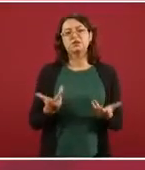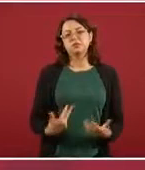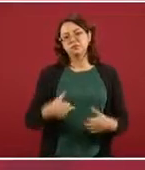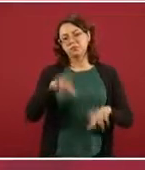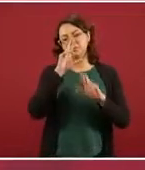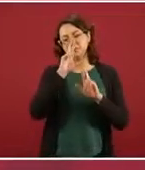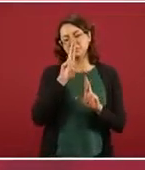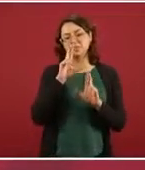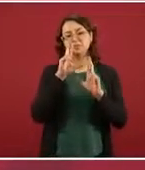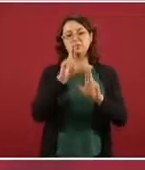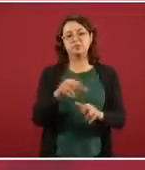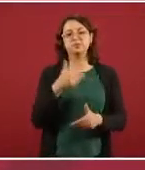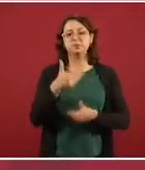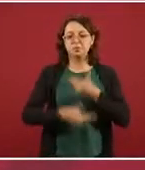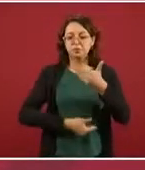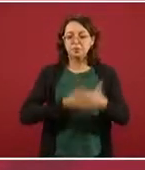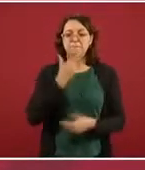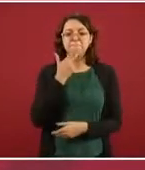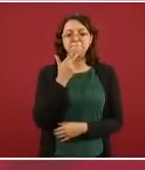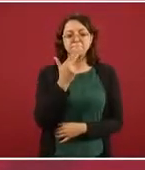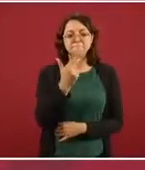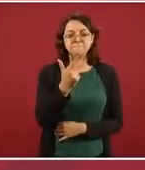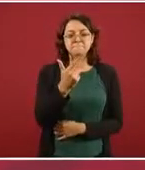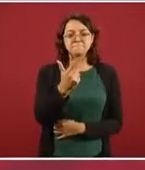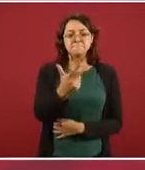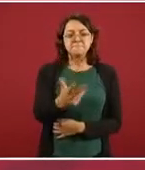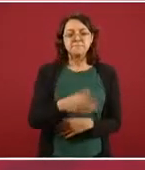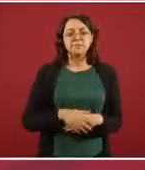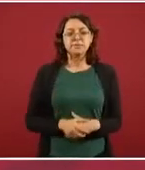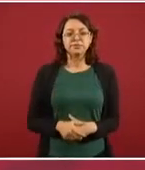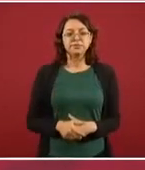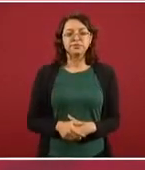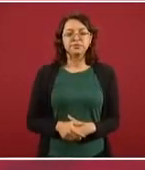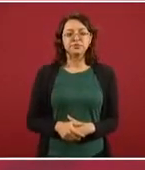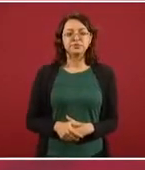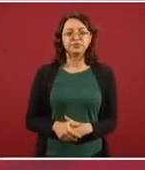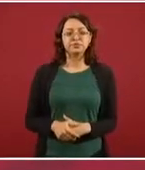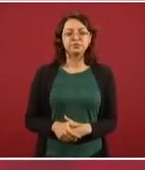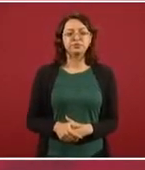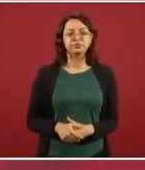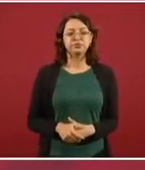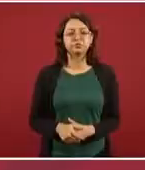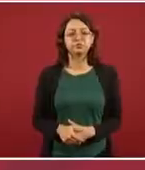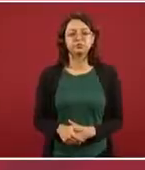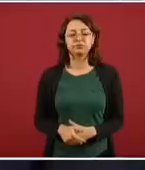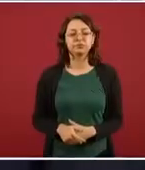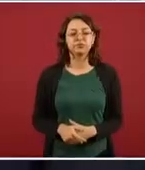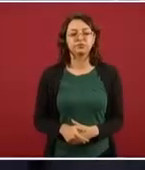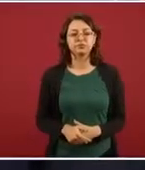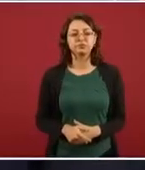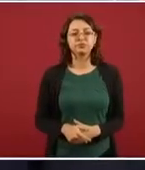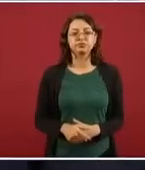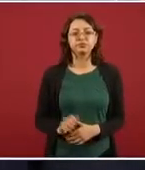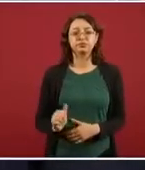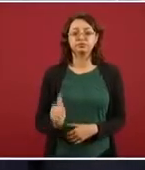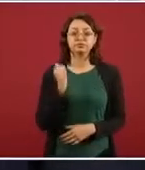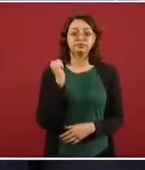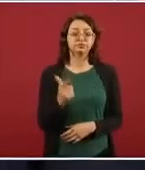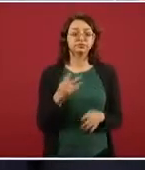respetar y mejorar. Y algo que nos atañe a